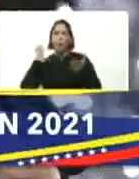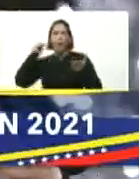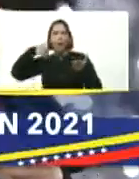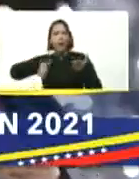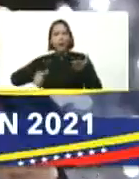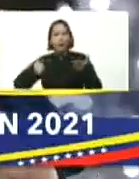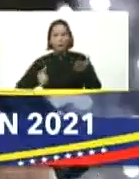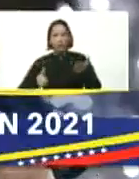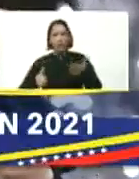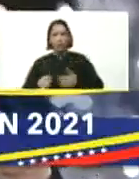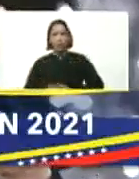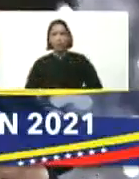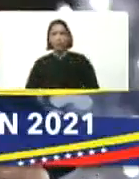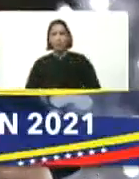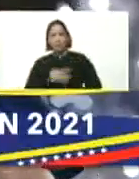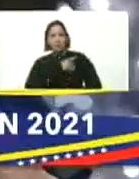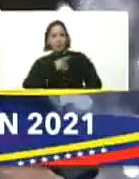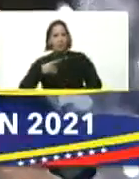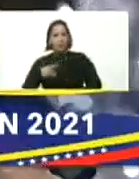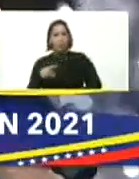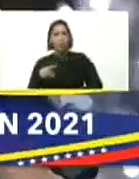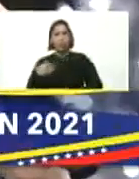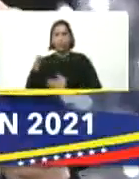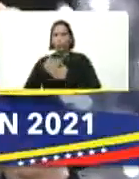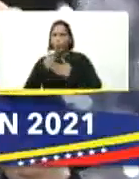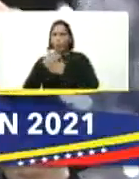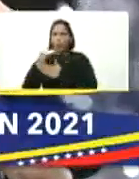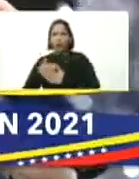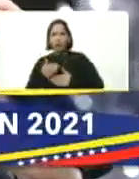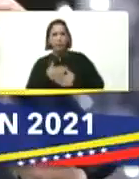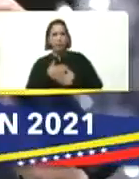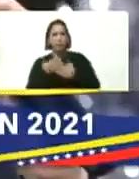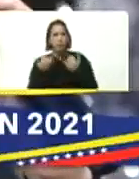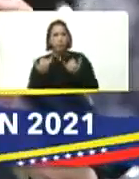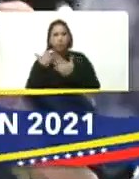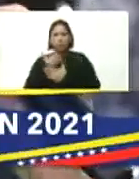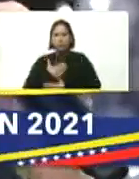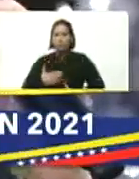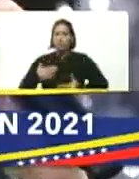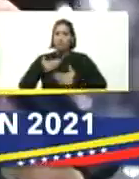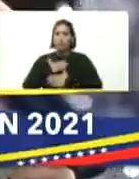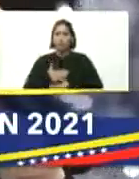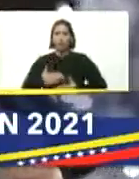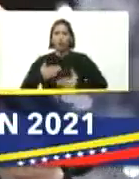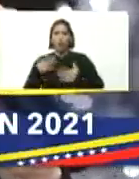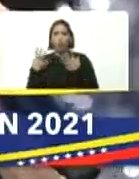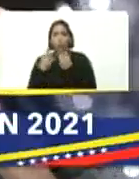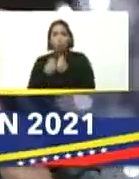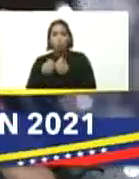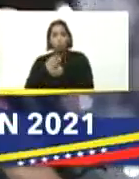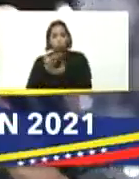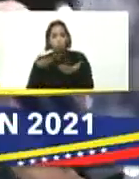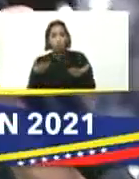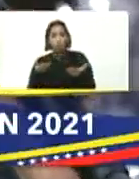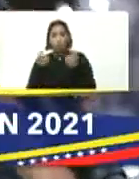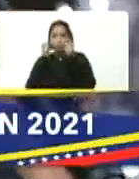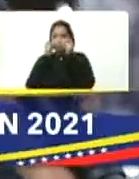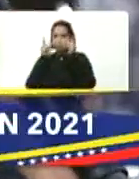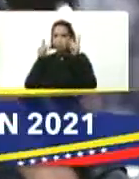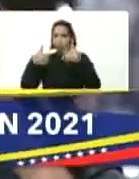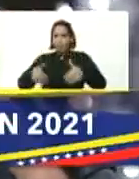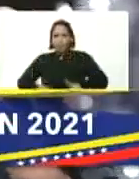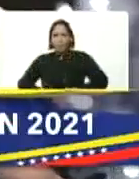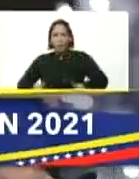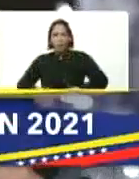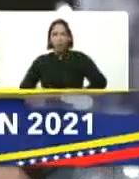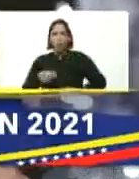que estarían deseosos de compartir este momento y disfrutar con ustedes de este maravilloso esfuerzo